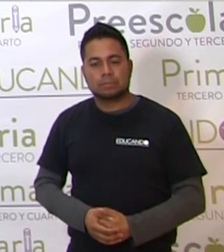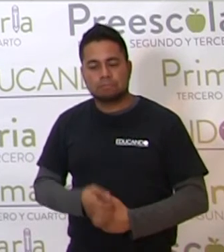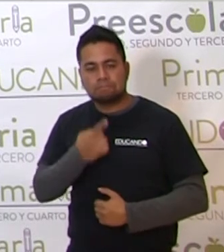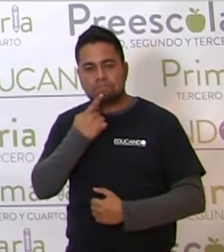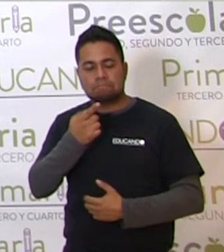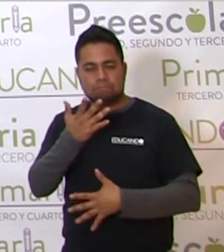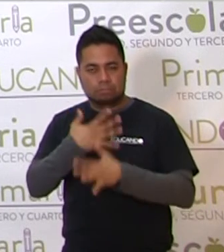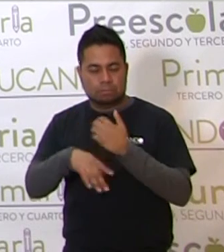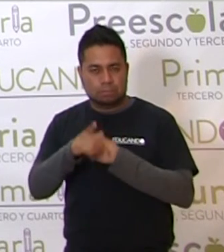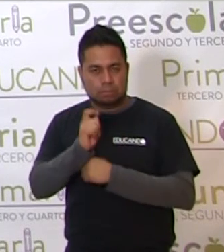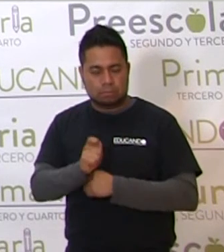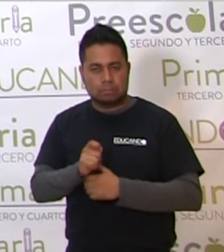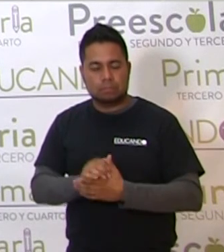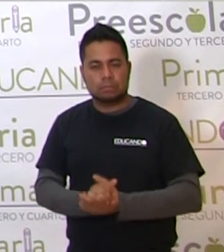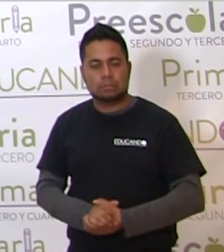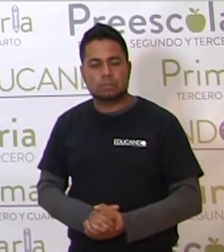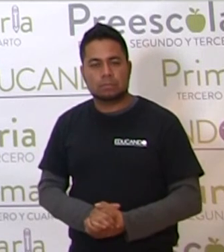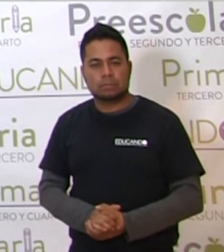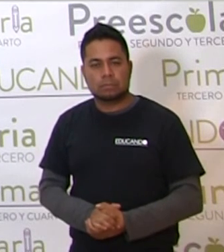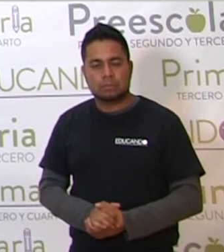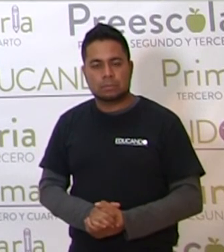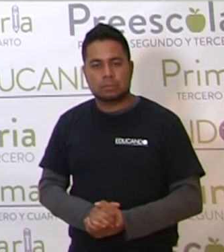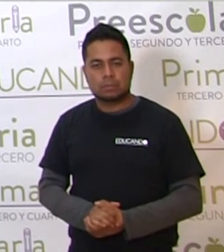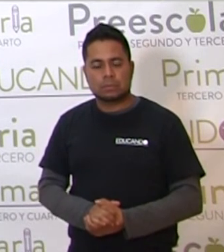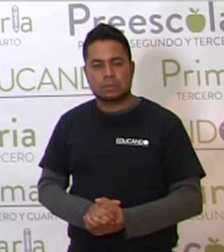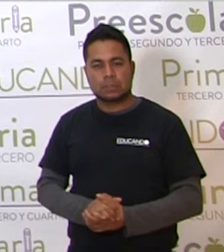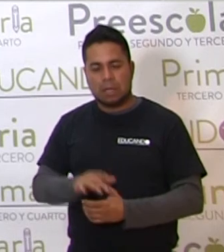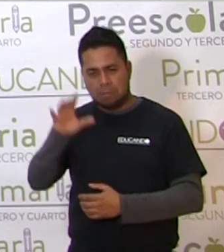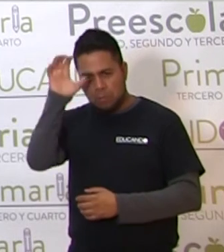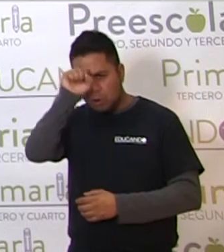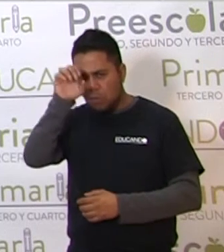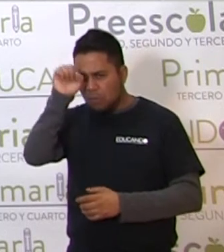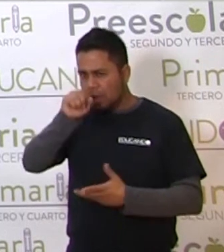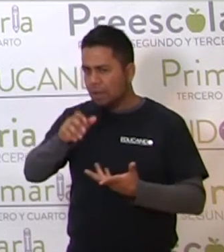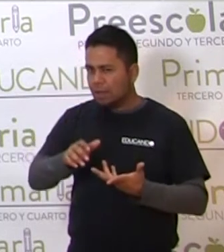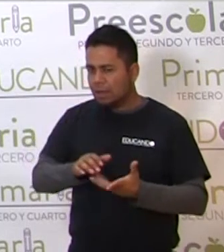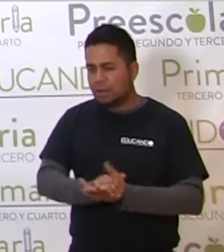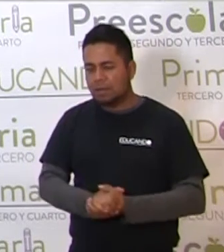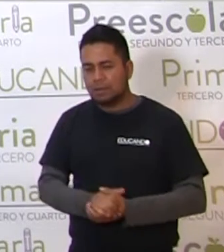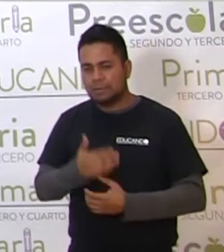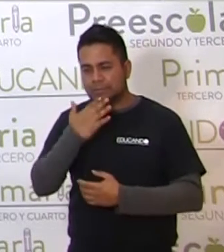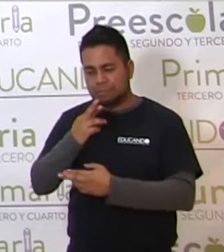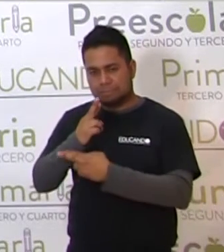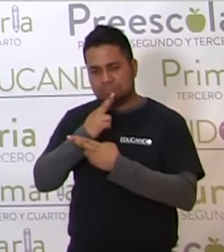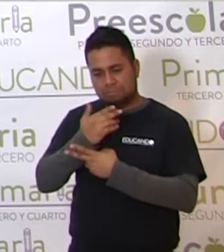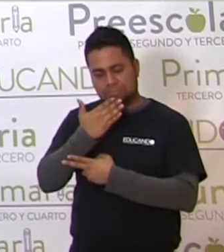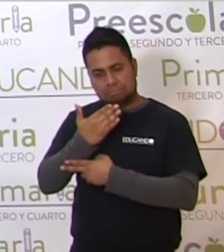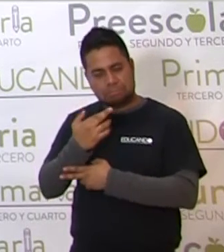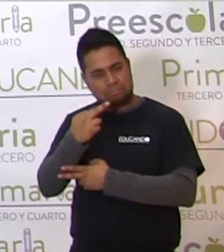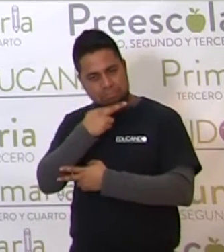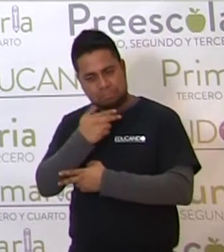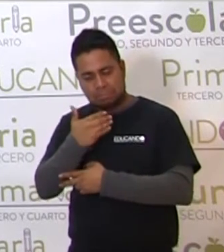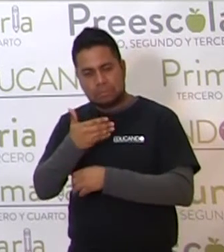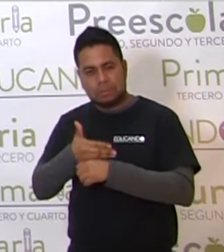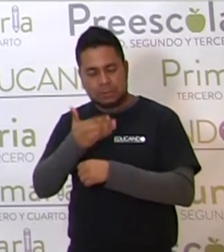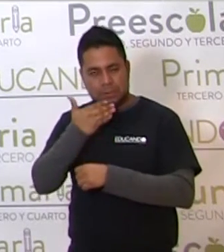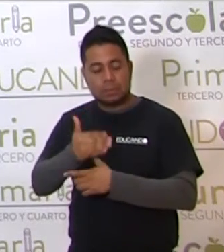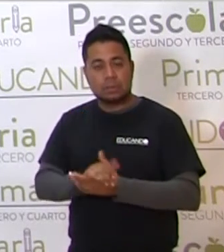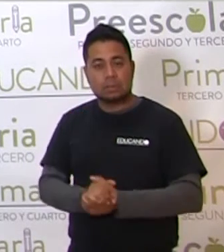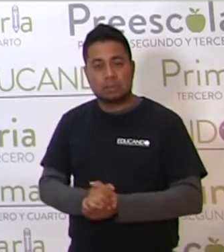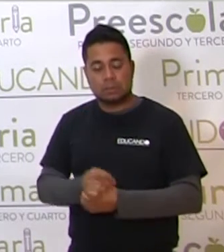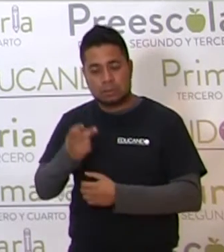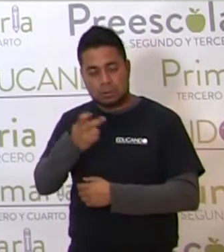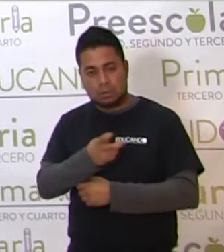dice broma bien lo contestaste muy rápido muy bien y